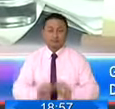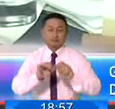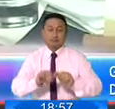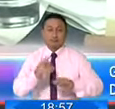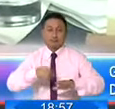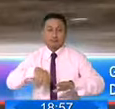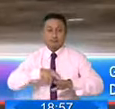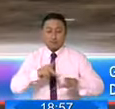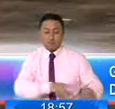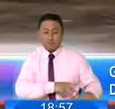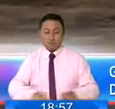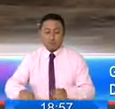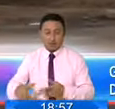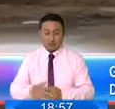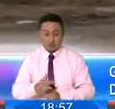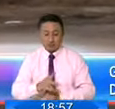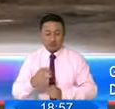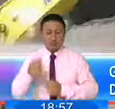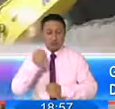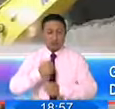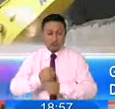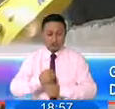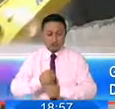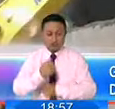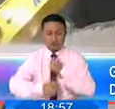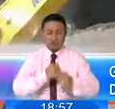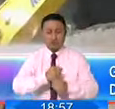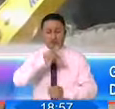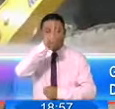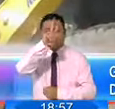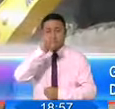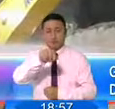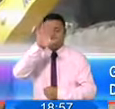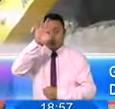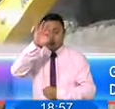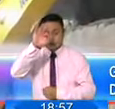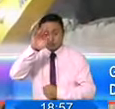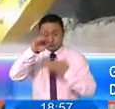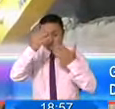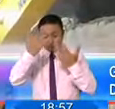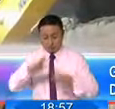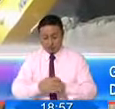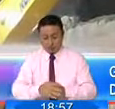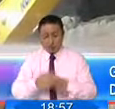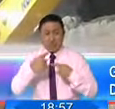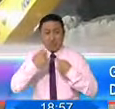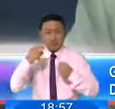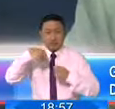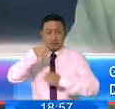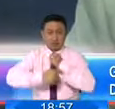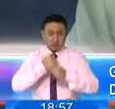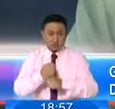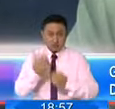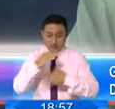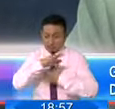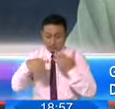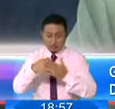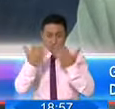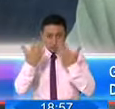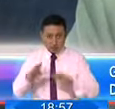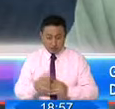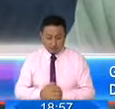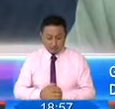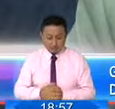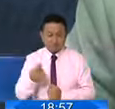de Planificación, los trabajos iniciaron en el 2009 y debieron culminar en marzo de este año. El monto total, el